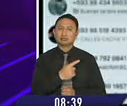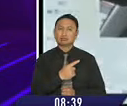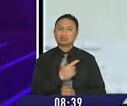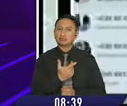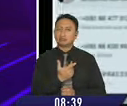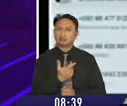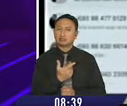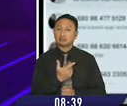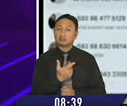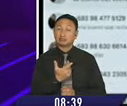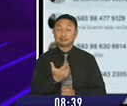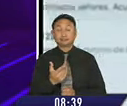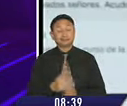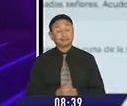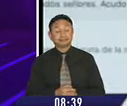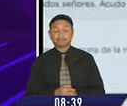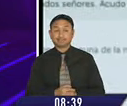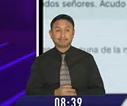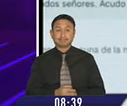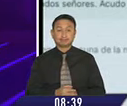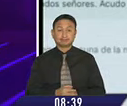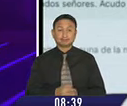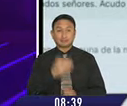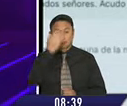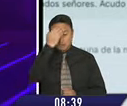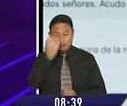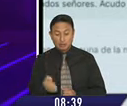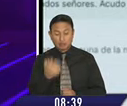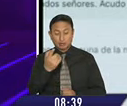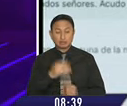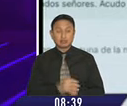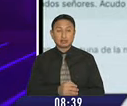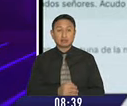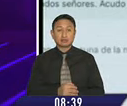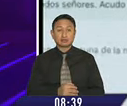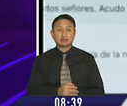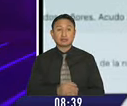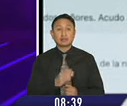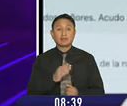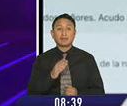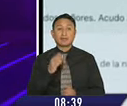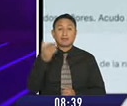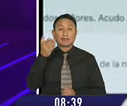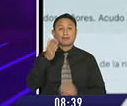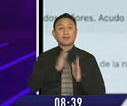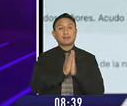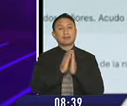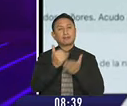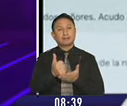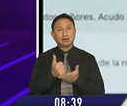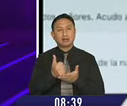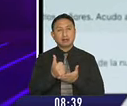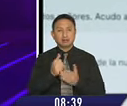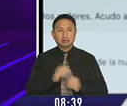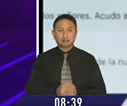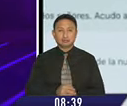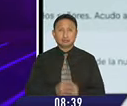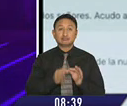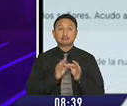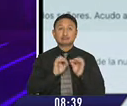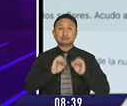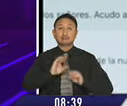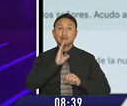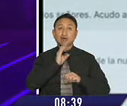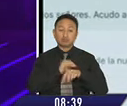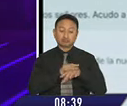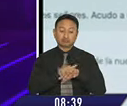Nuestro Ecuador, nuestro Ecuador. Buenos días, estimados señores. Acudo a ustedes para solicitar su por digno medio. Nos ayuden con el arreglo de una fuga de